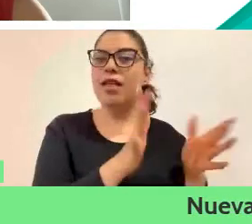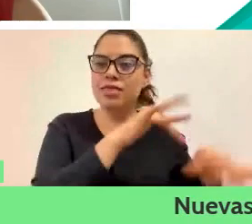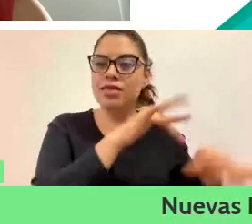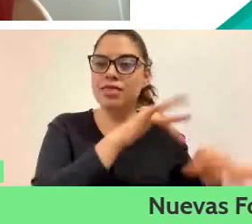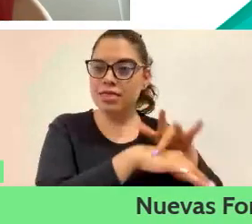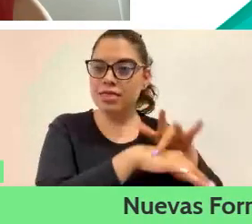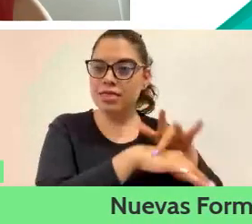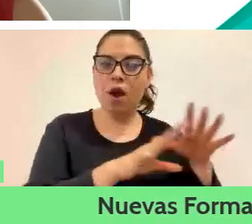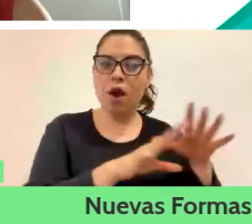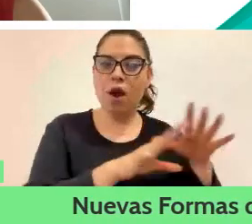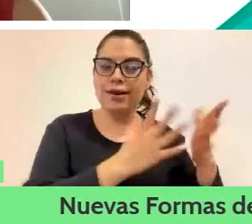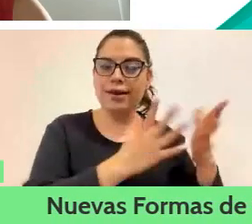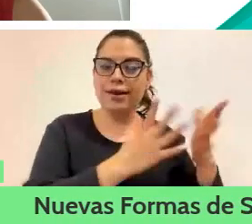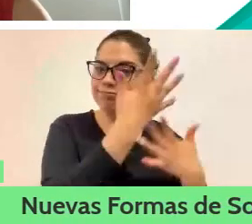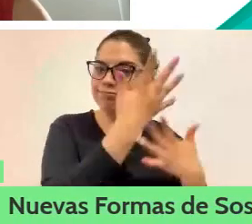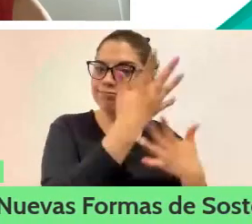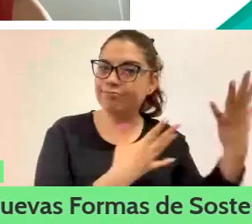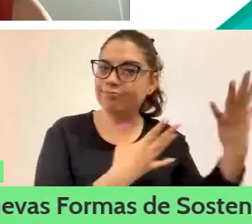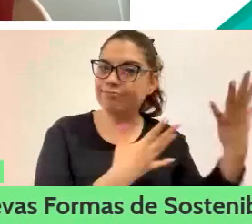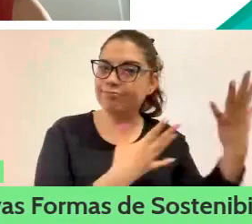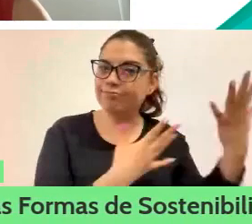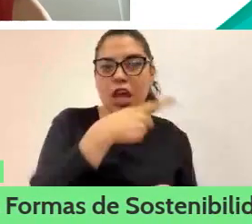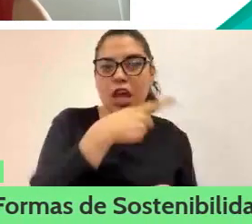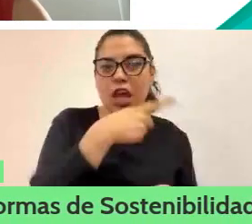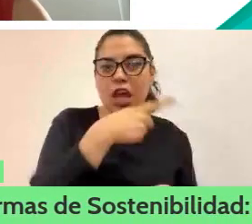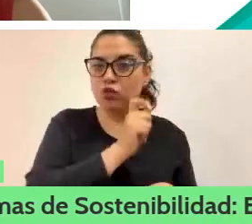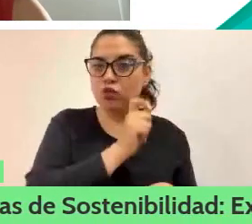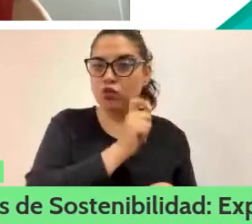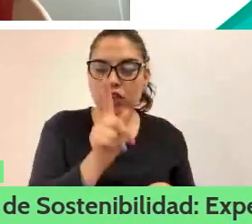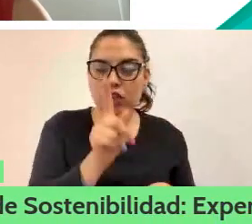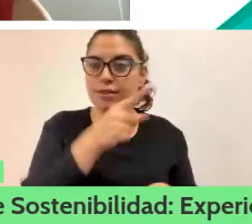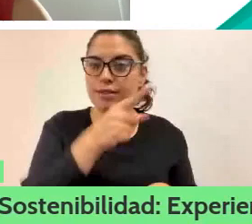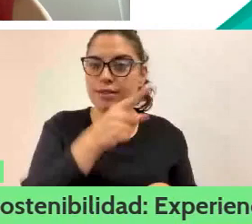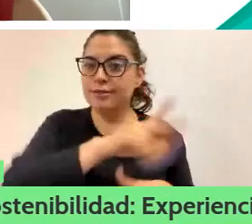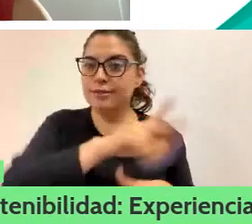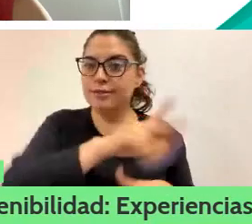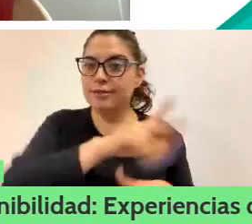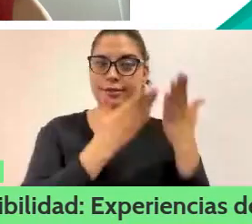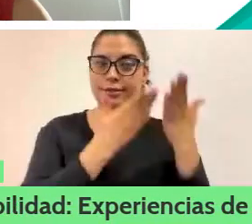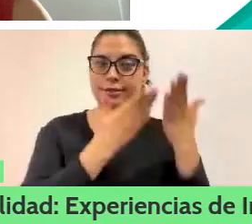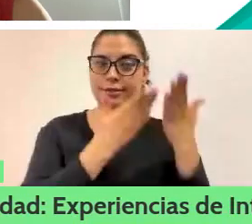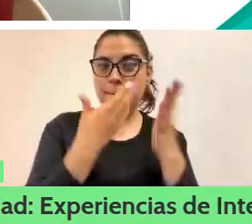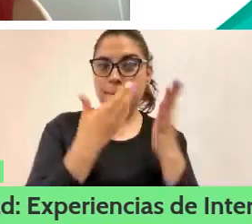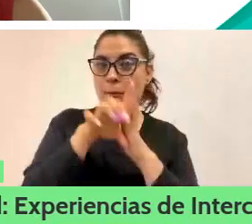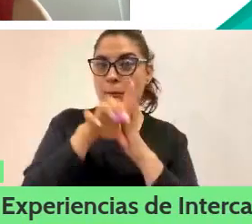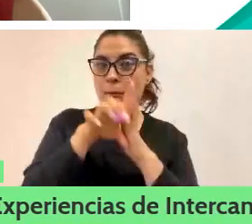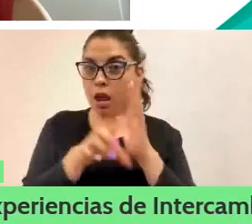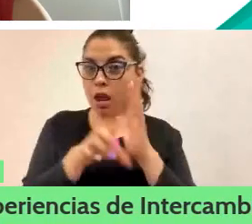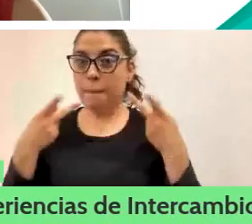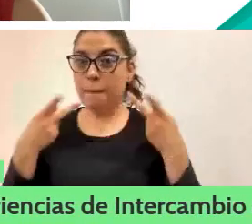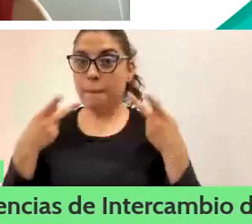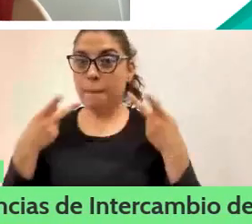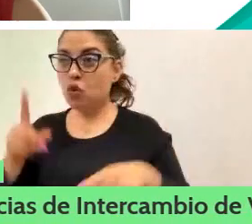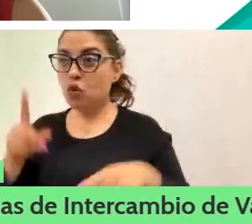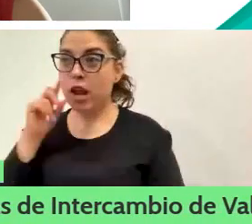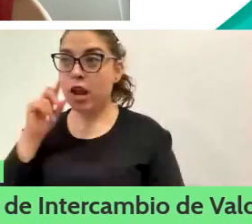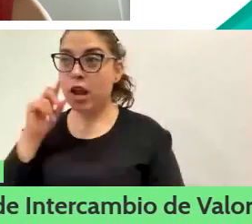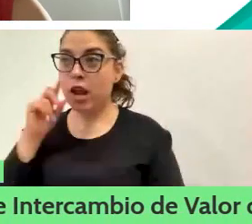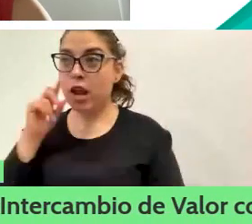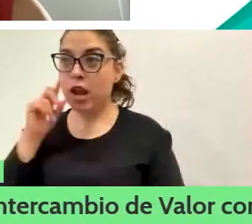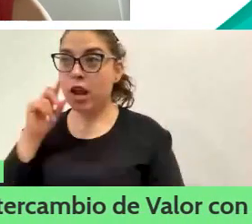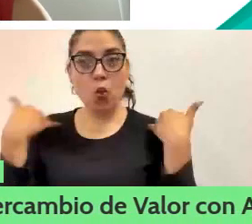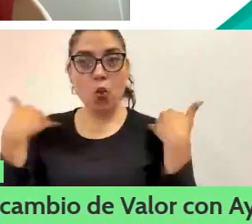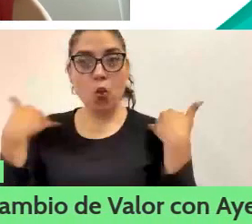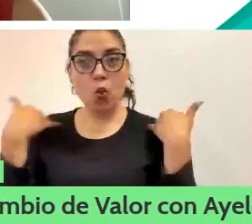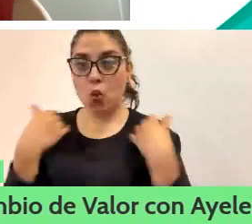son profesionales en eso, se han capacitado y han estudiado para eso. Las personas sordas tienen un altísimo poder de concentración y